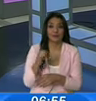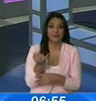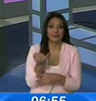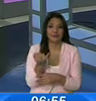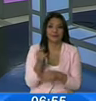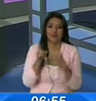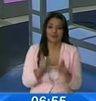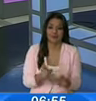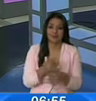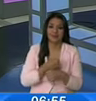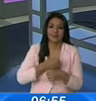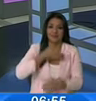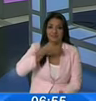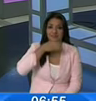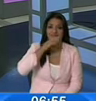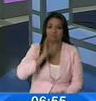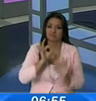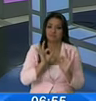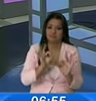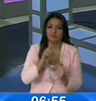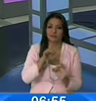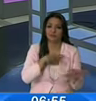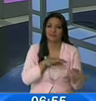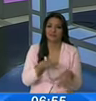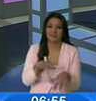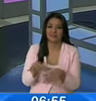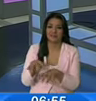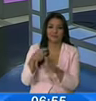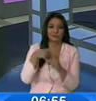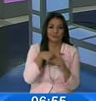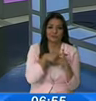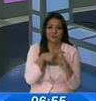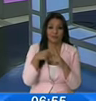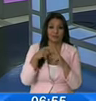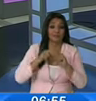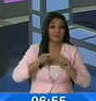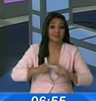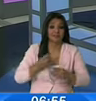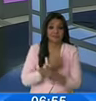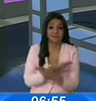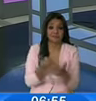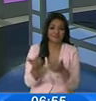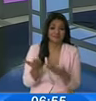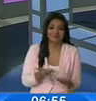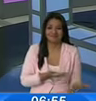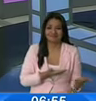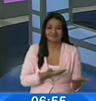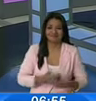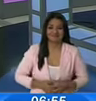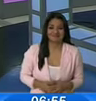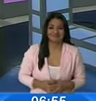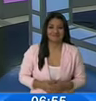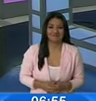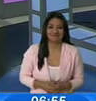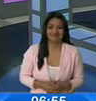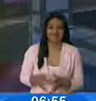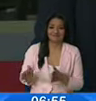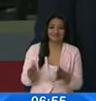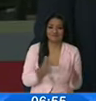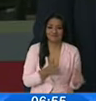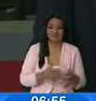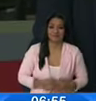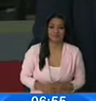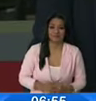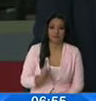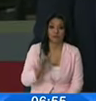tomarse un cafecito, salir con buena energía. Hay mucho para contarles, así que bienvenidos. Aquí iniciamos. Les contamos que una